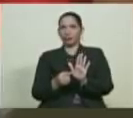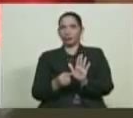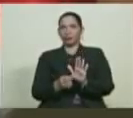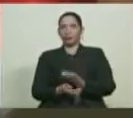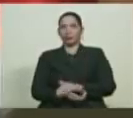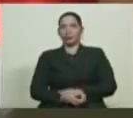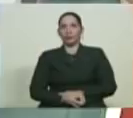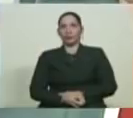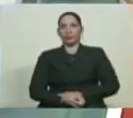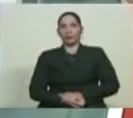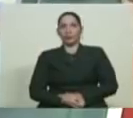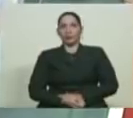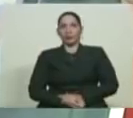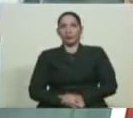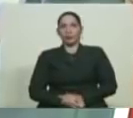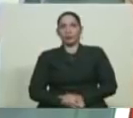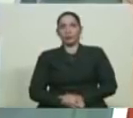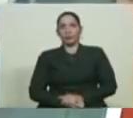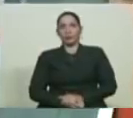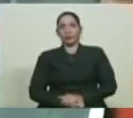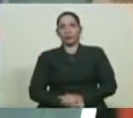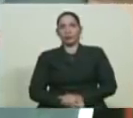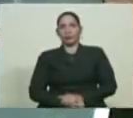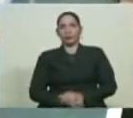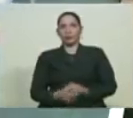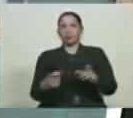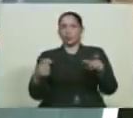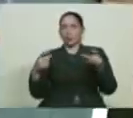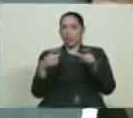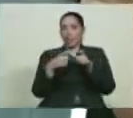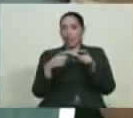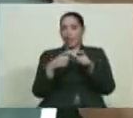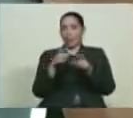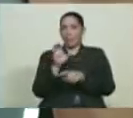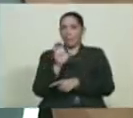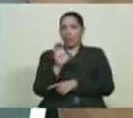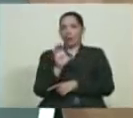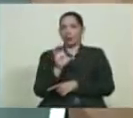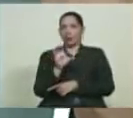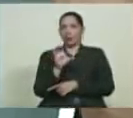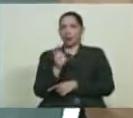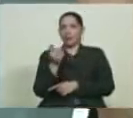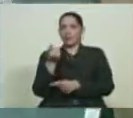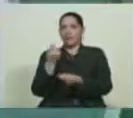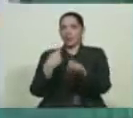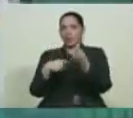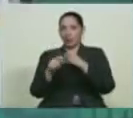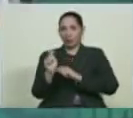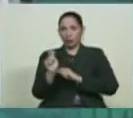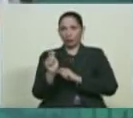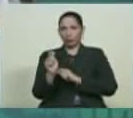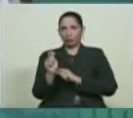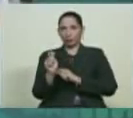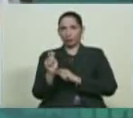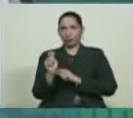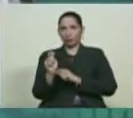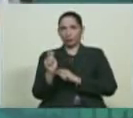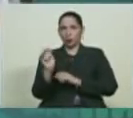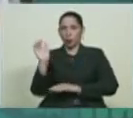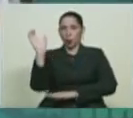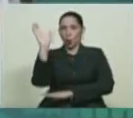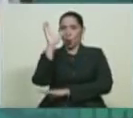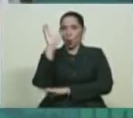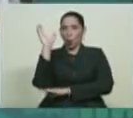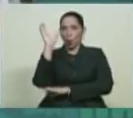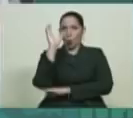Estos son carnet de la patria que están siendo vendidos en Cúcuta